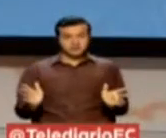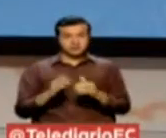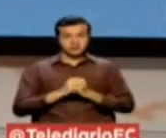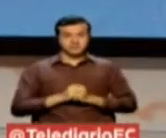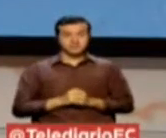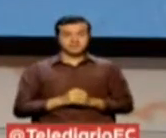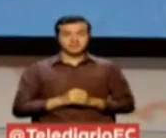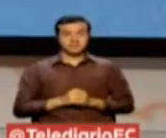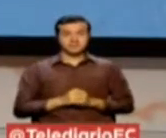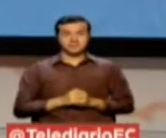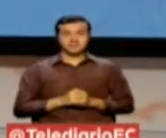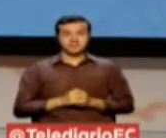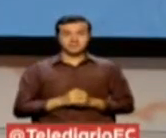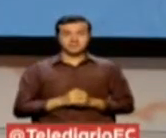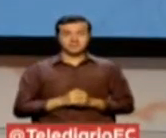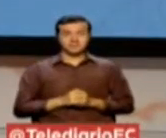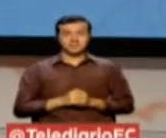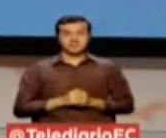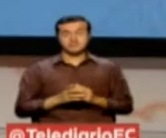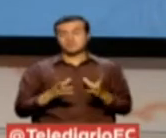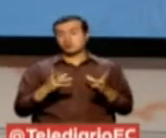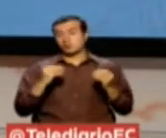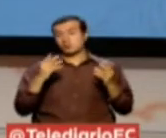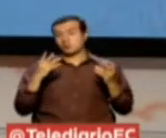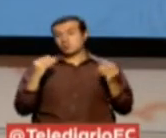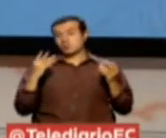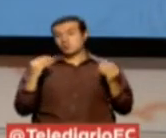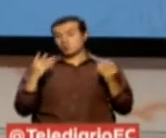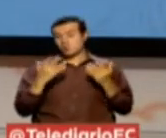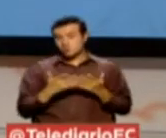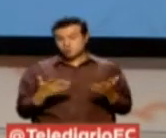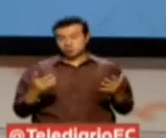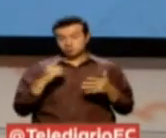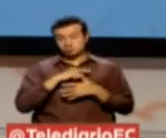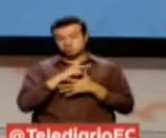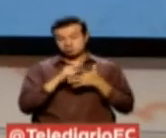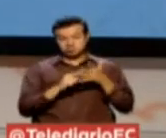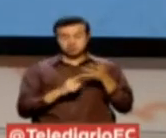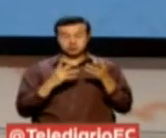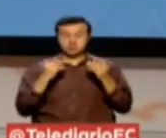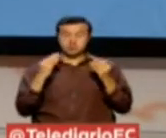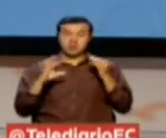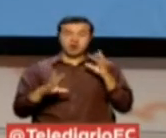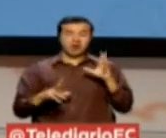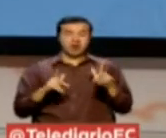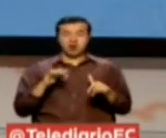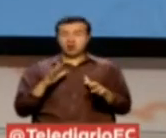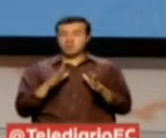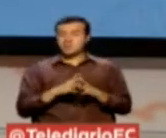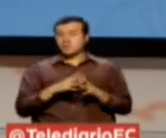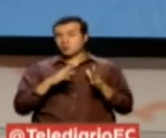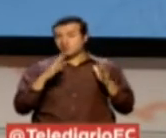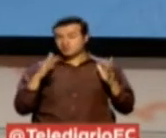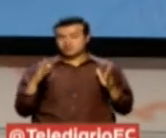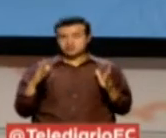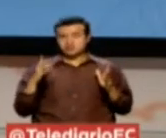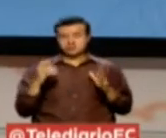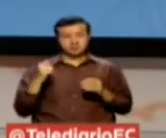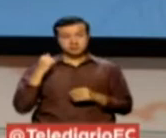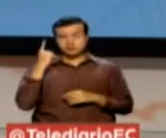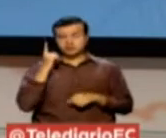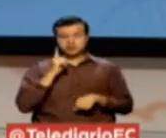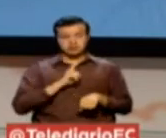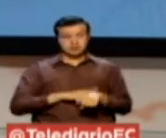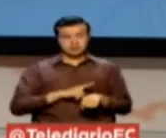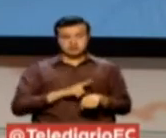Bueno, son tantos los casos de corrupción en este país que no alcanza el